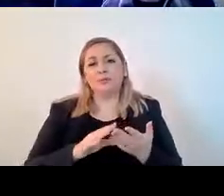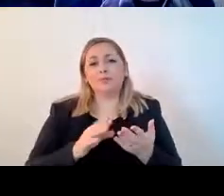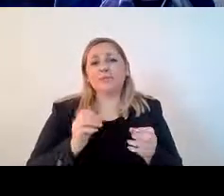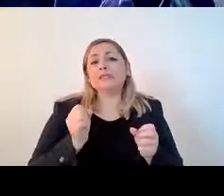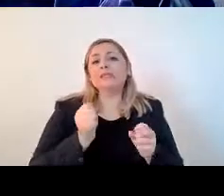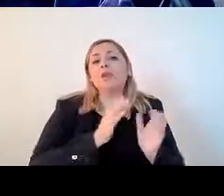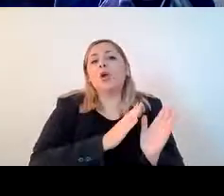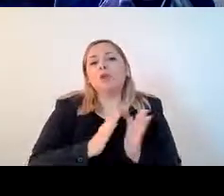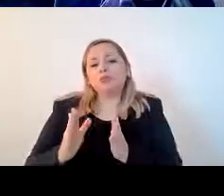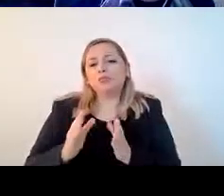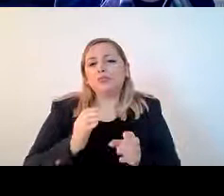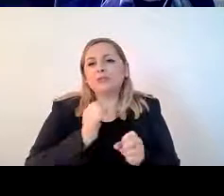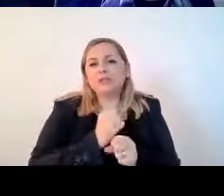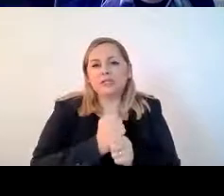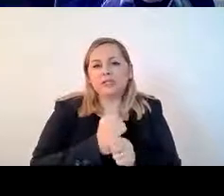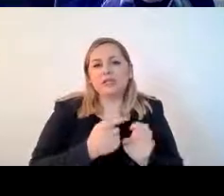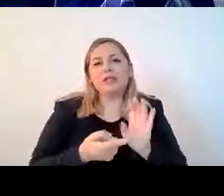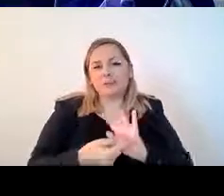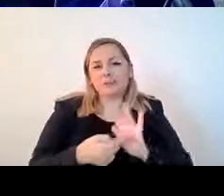trabajan presentan